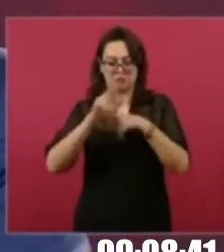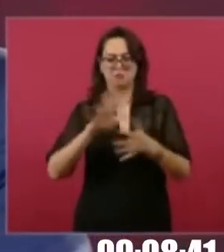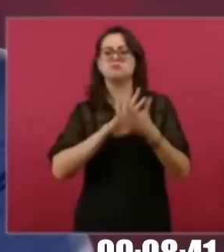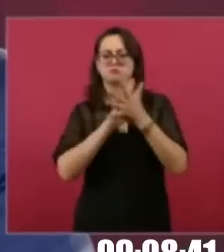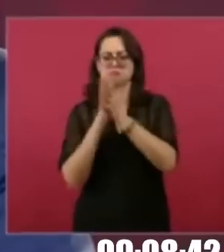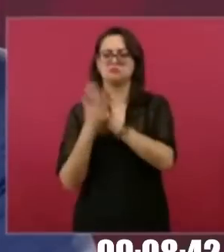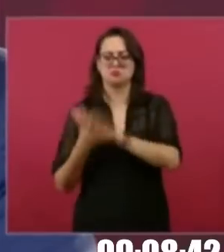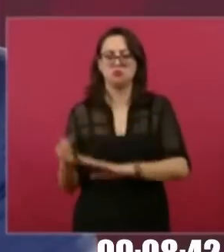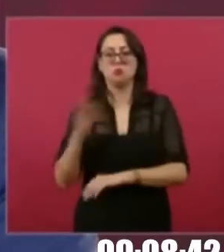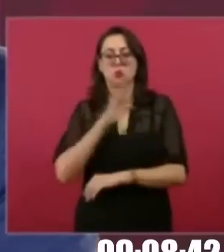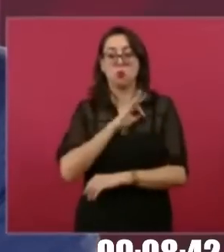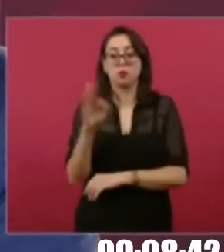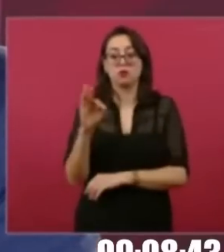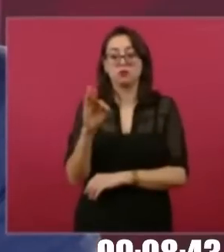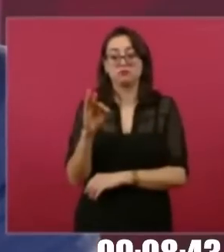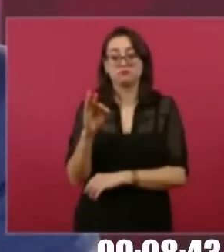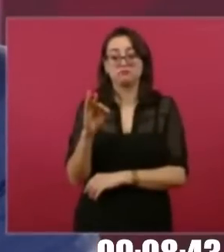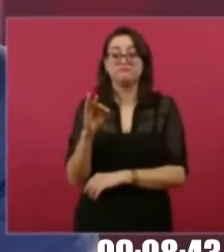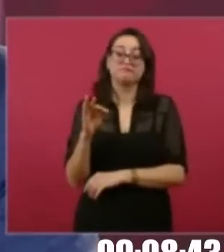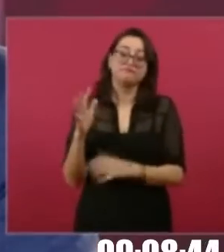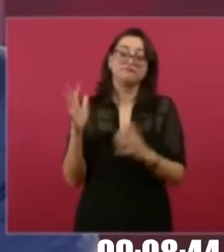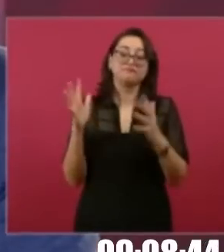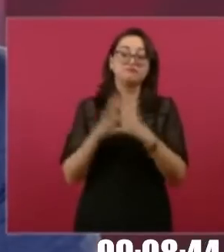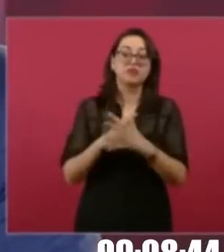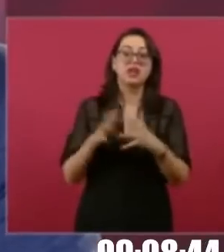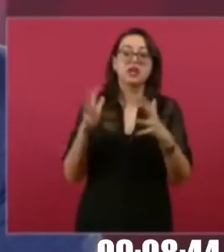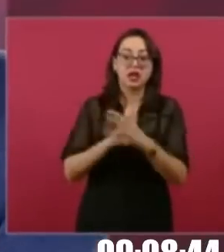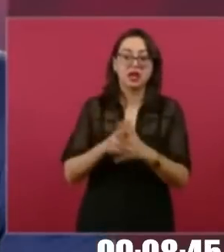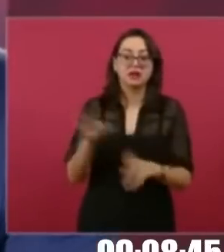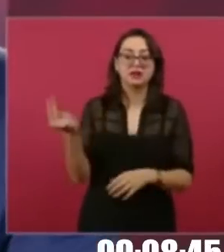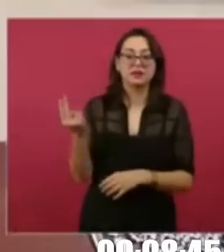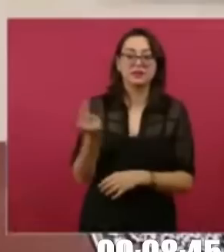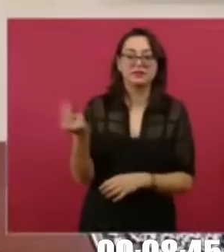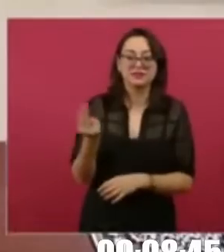cabo un cambio estructural Allende